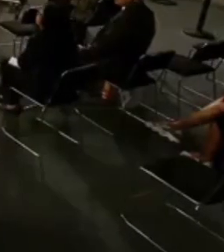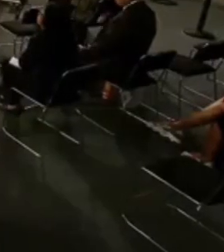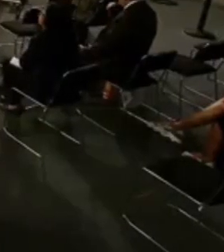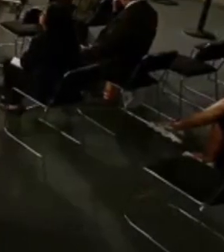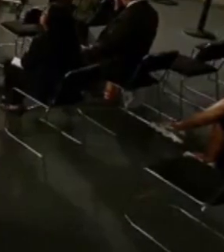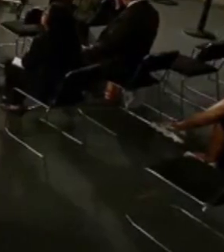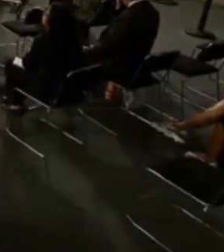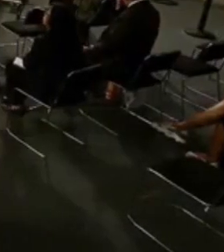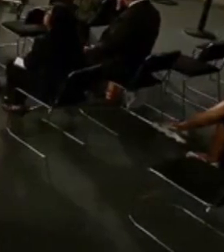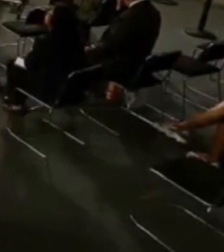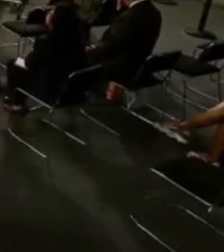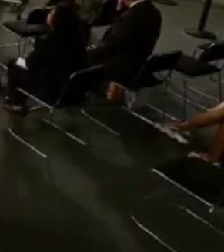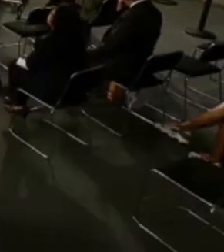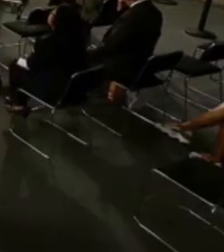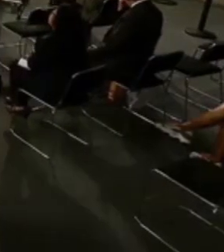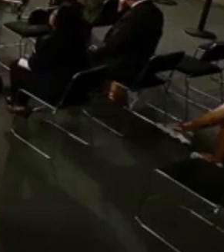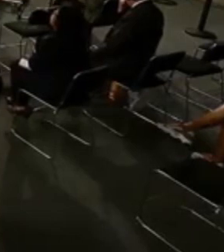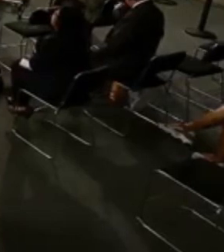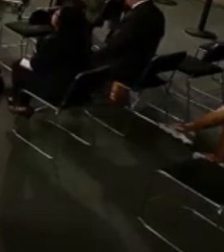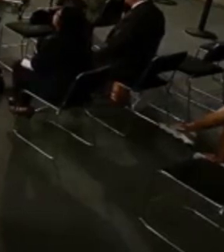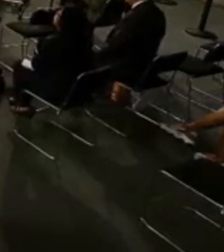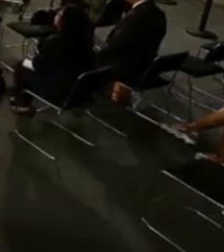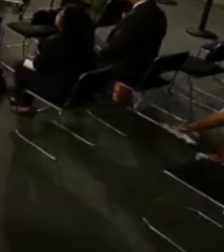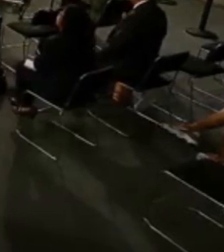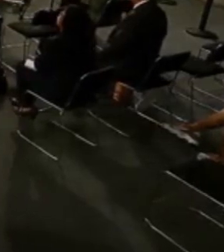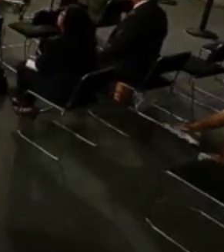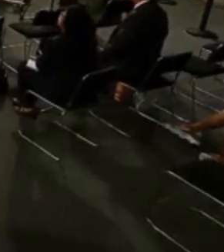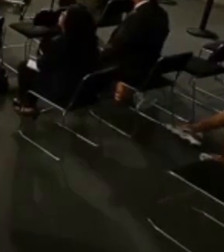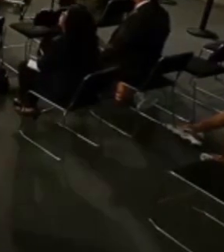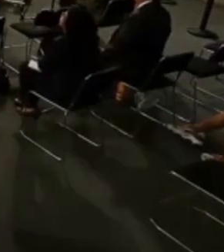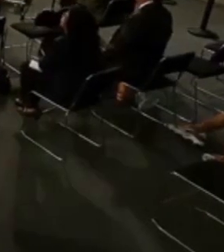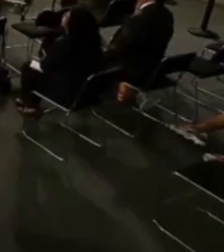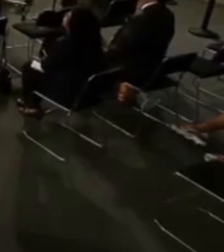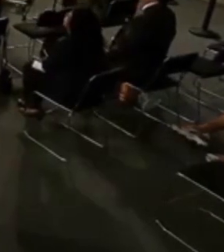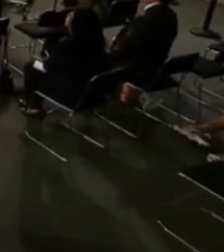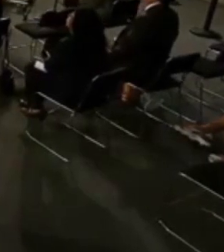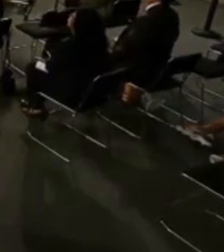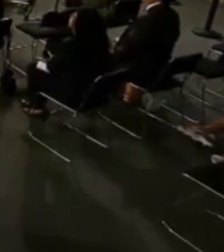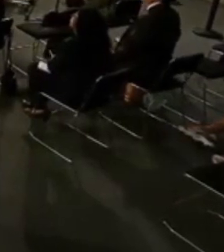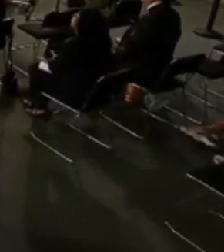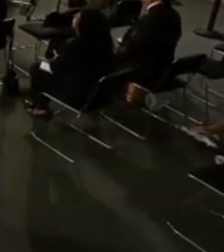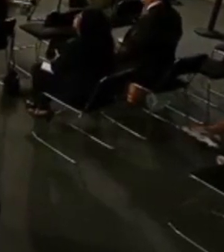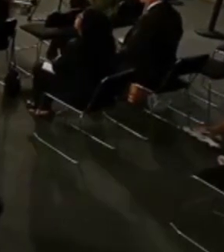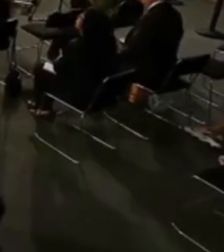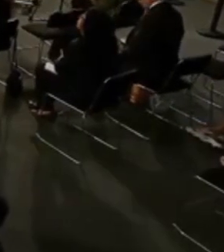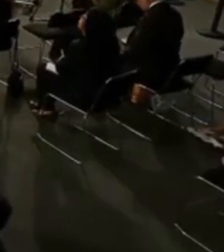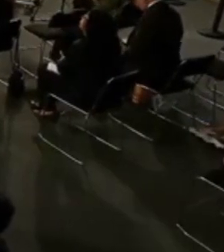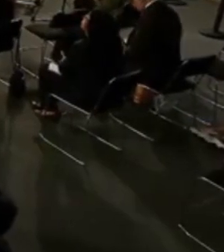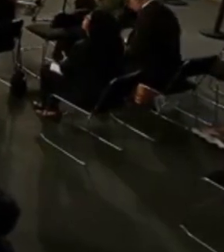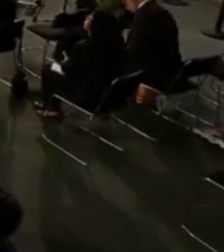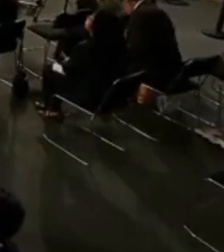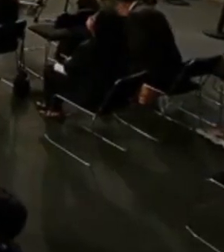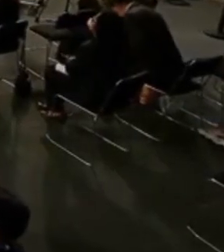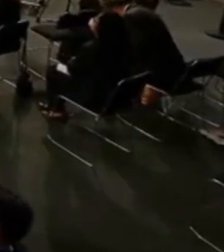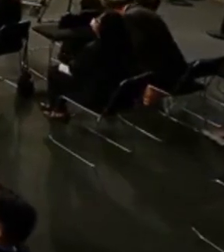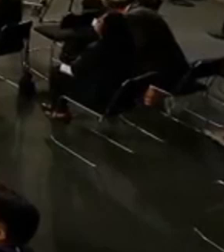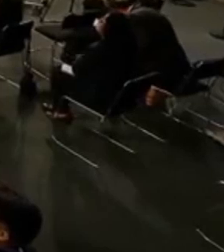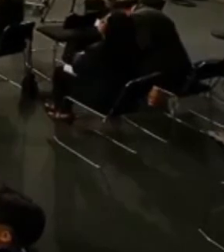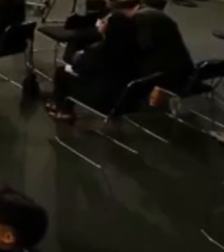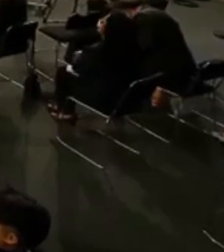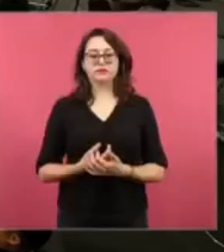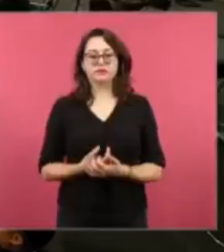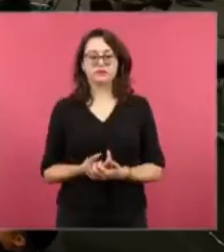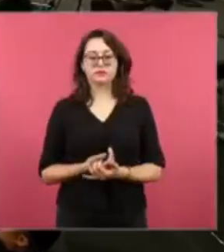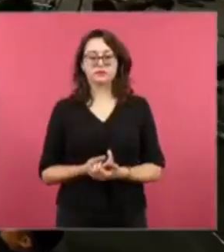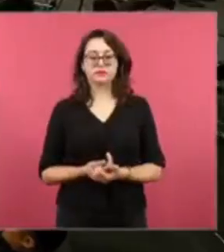sentido que ya está propuesto y que pues que podemos retomar. Me parece que es la última. A ver, la